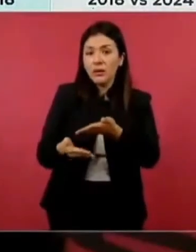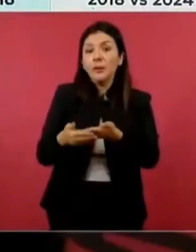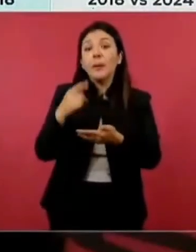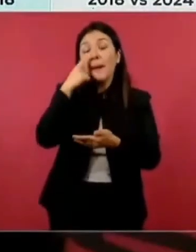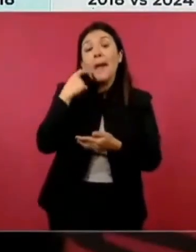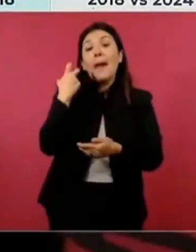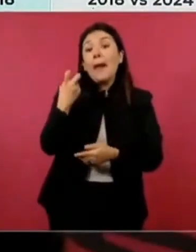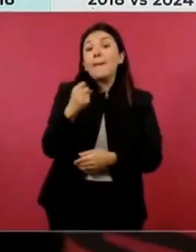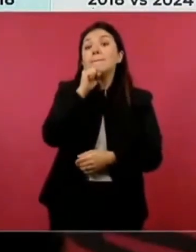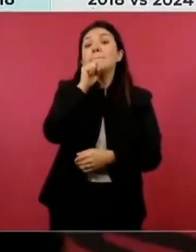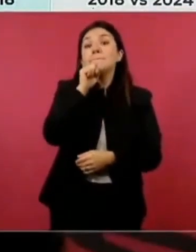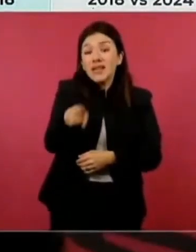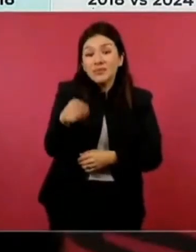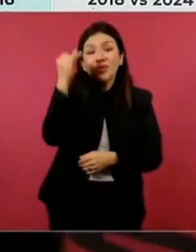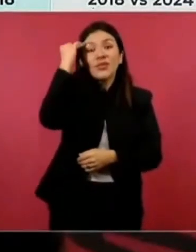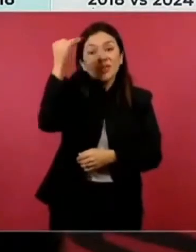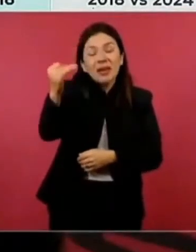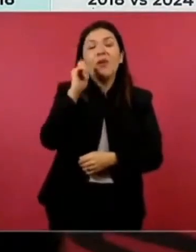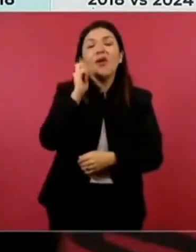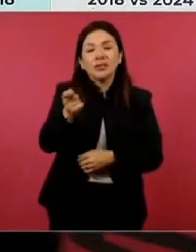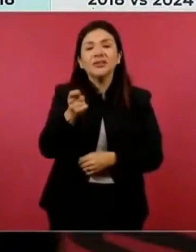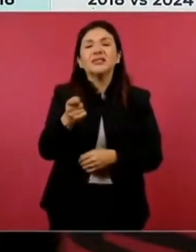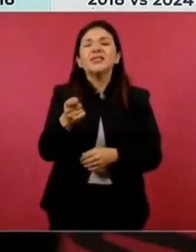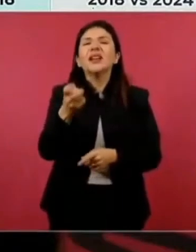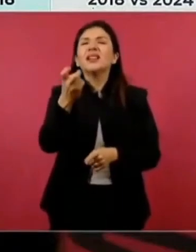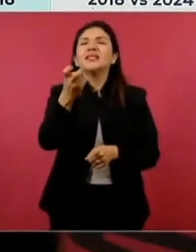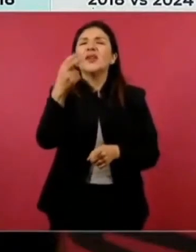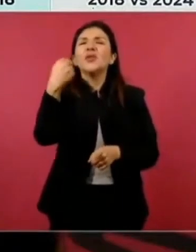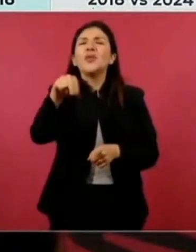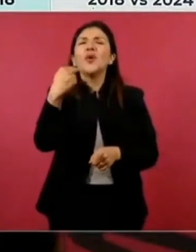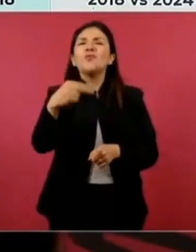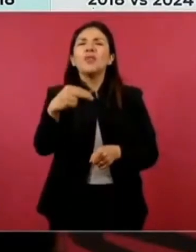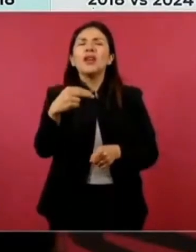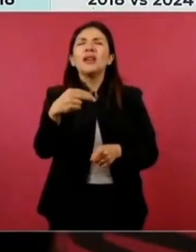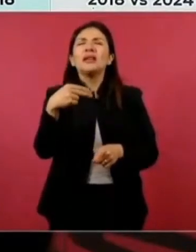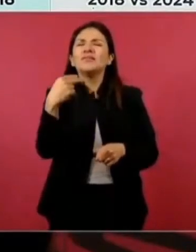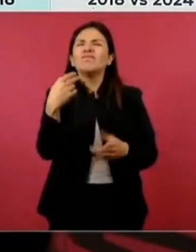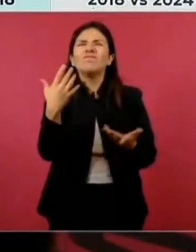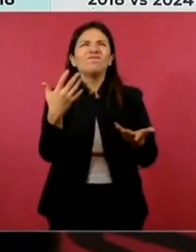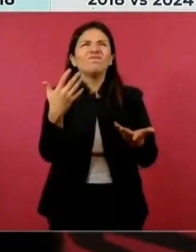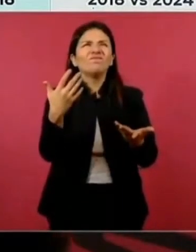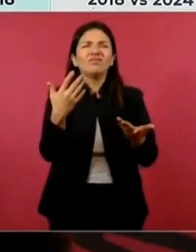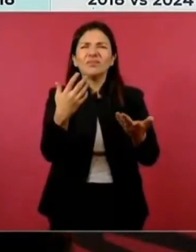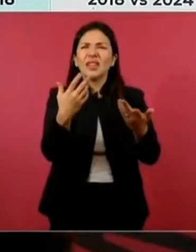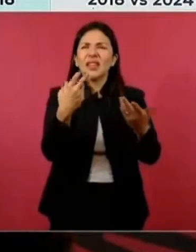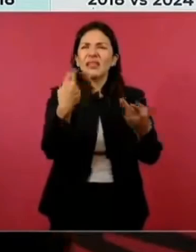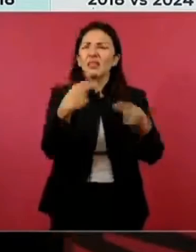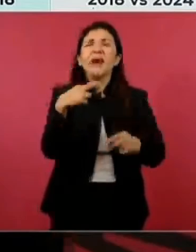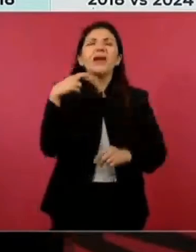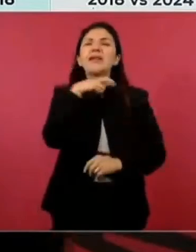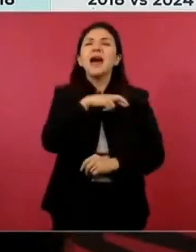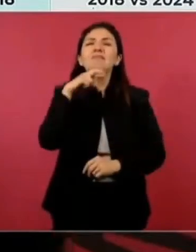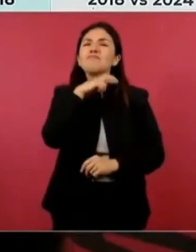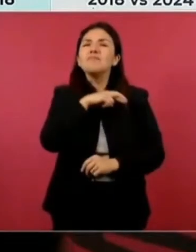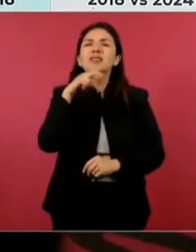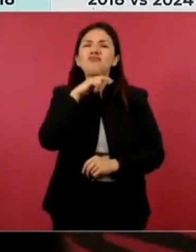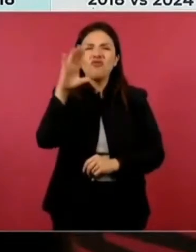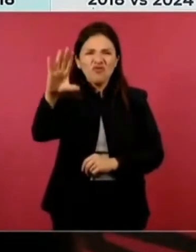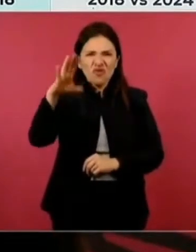es lo de la operación aquella rápida Rápido y furioso